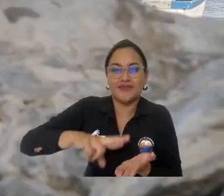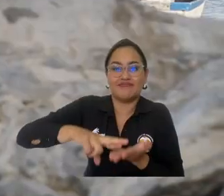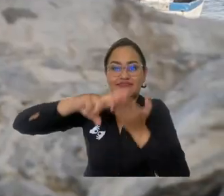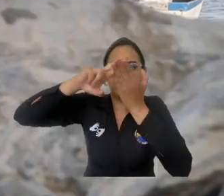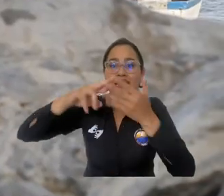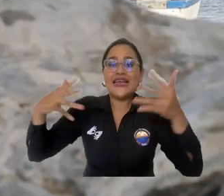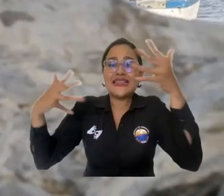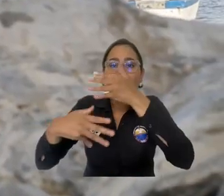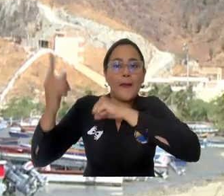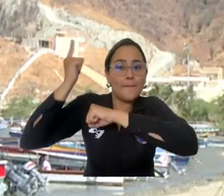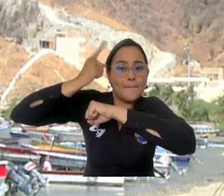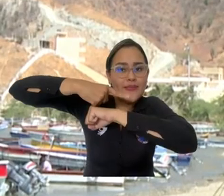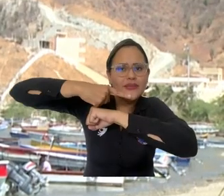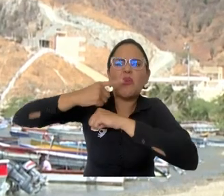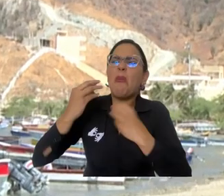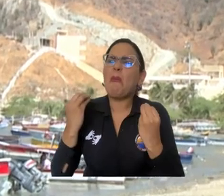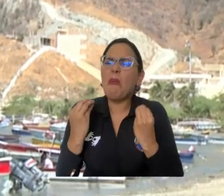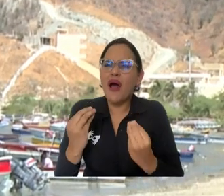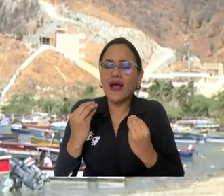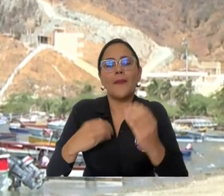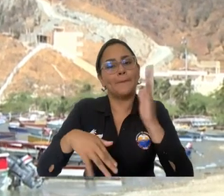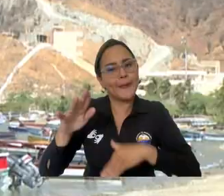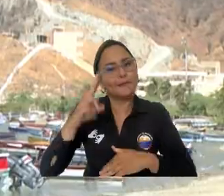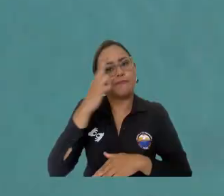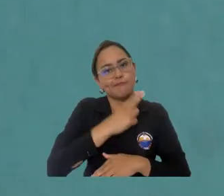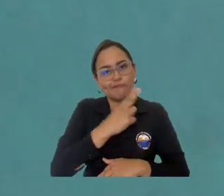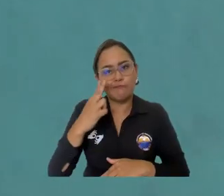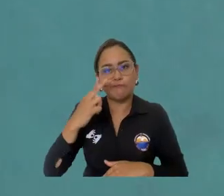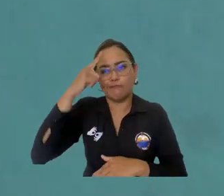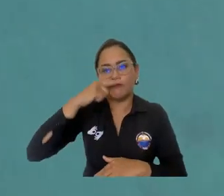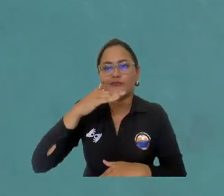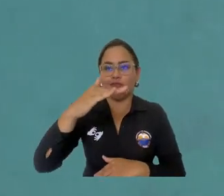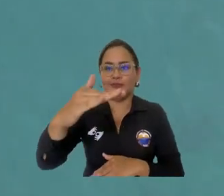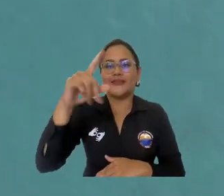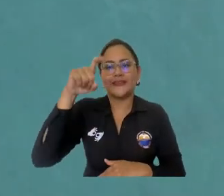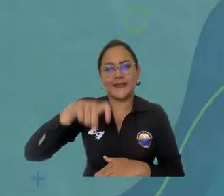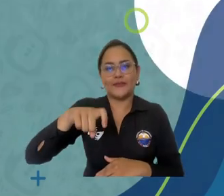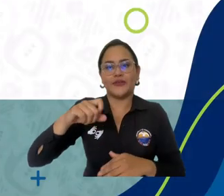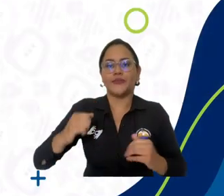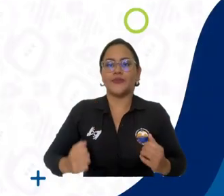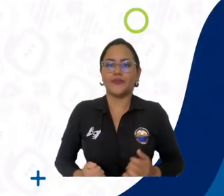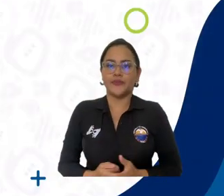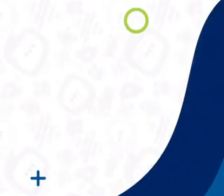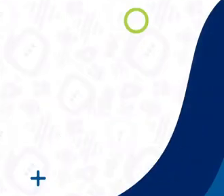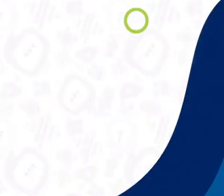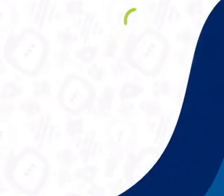Marta Regenerativa, con 10 principios orientadores para comprometerse con la ciudad.